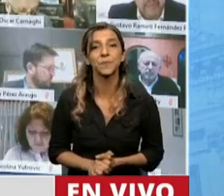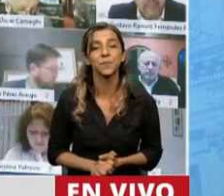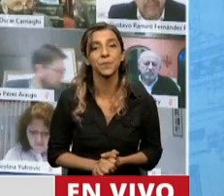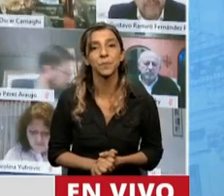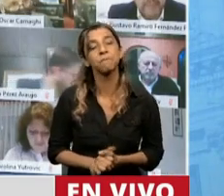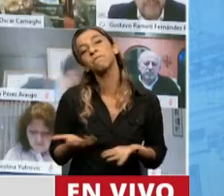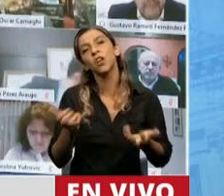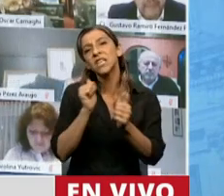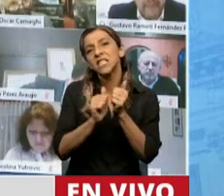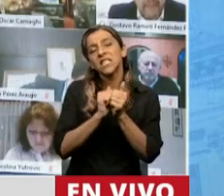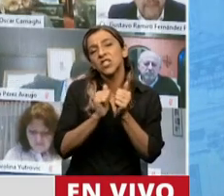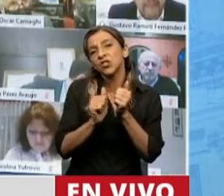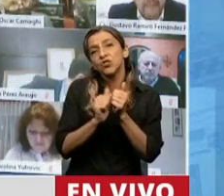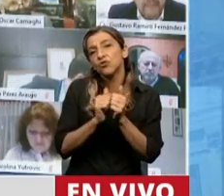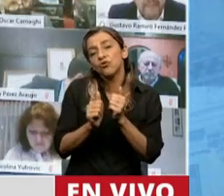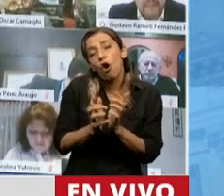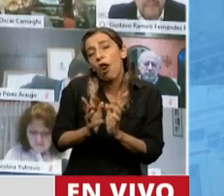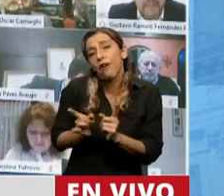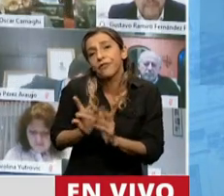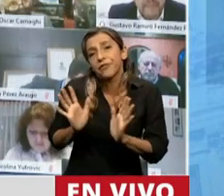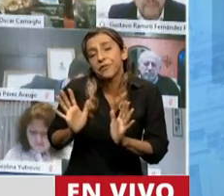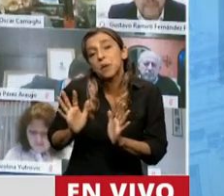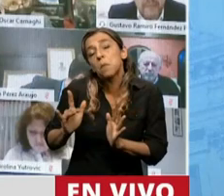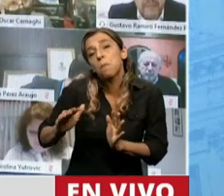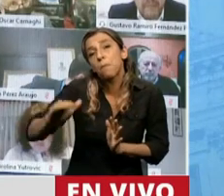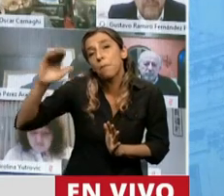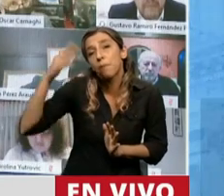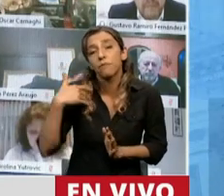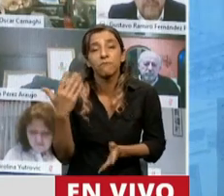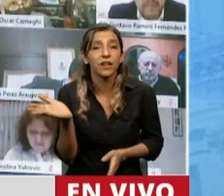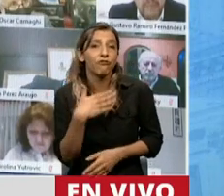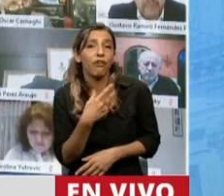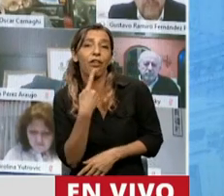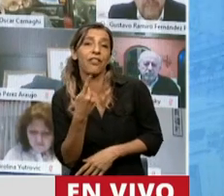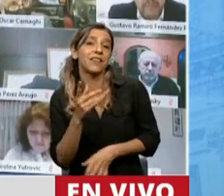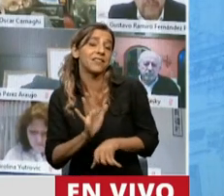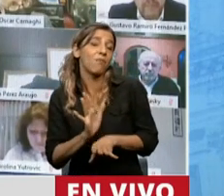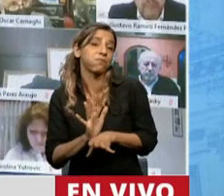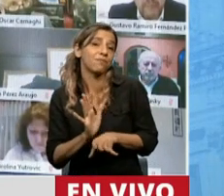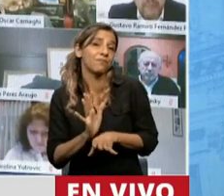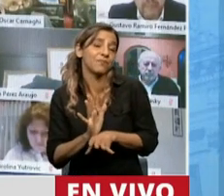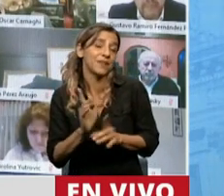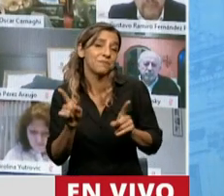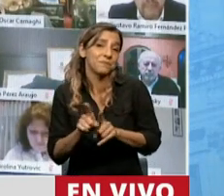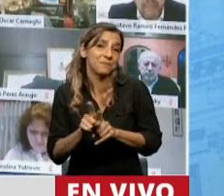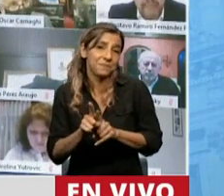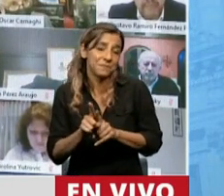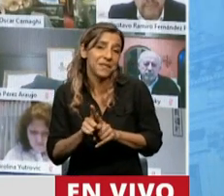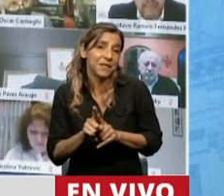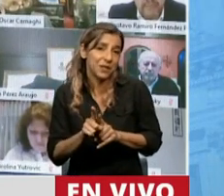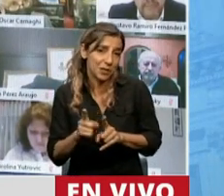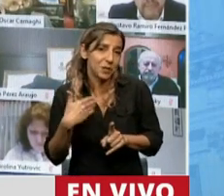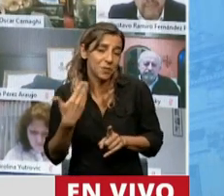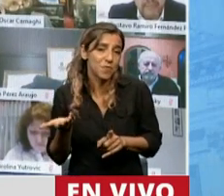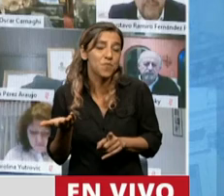La historia era la misma hasta que ese cabecita negra, porque literalmente eran los cabecitas negras de Eva Perón,